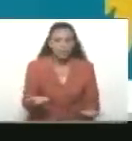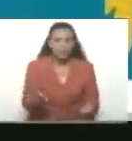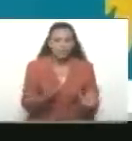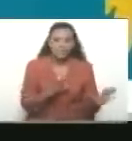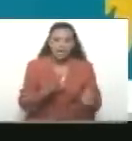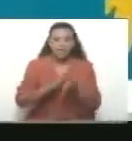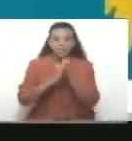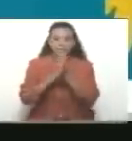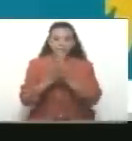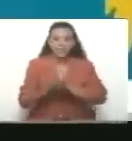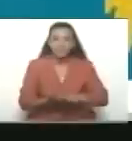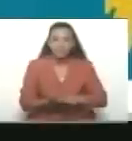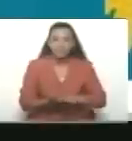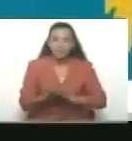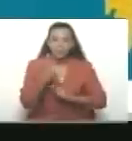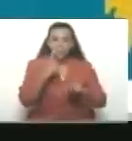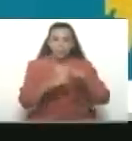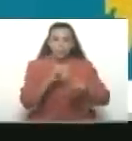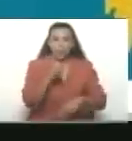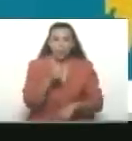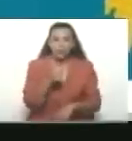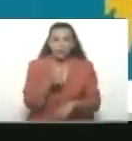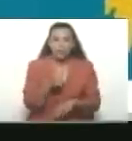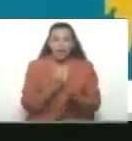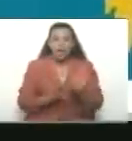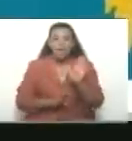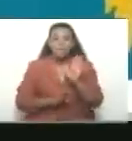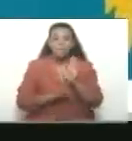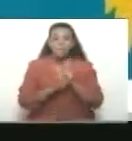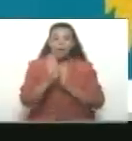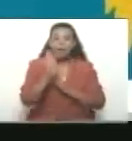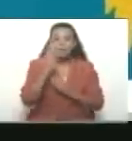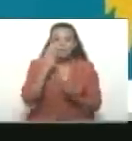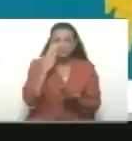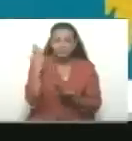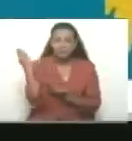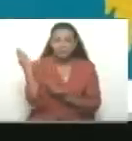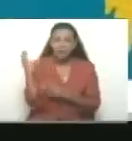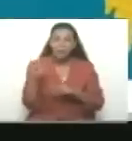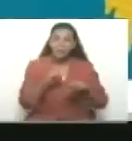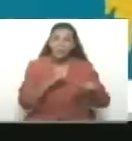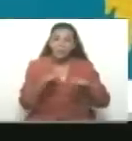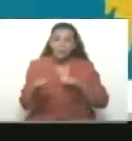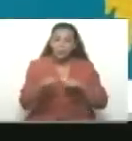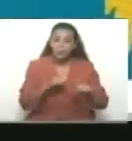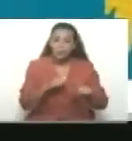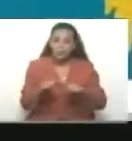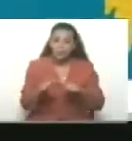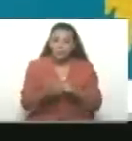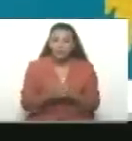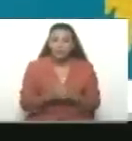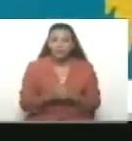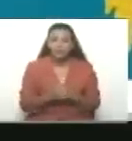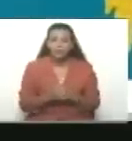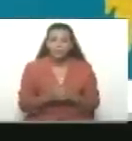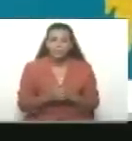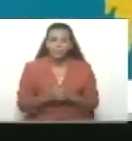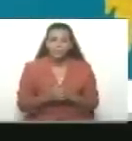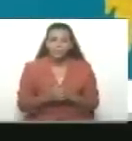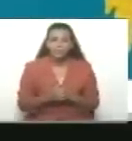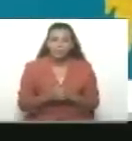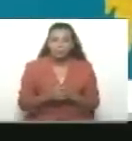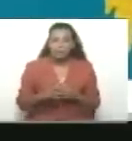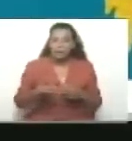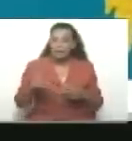esto imposible vamos a ver el avance de el movimiento que ha